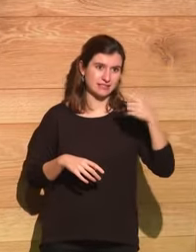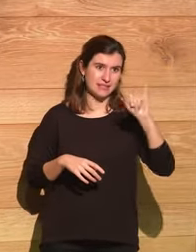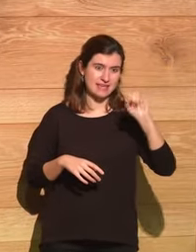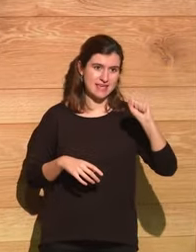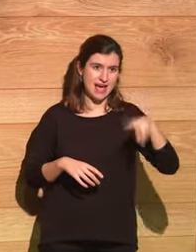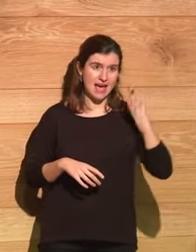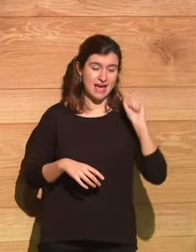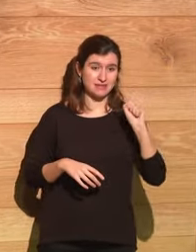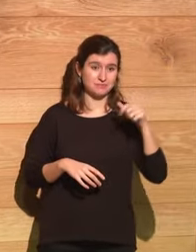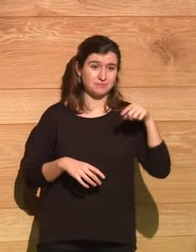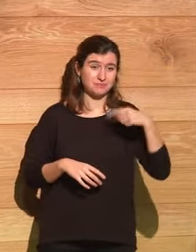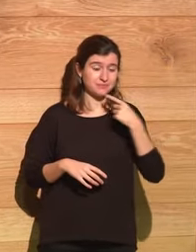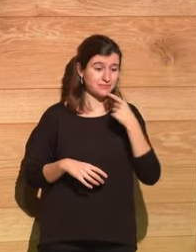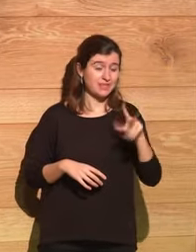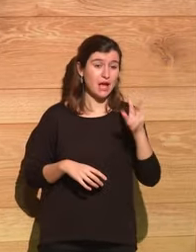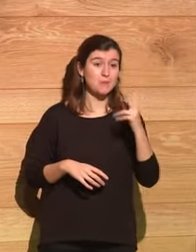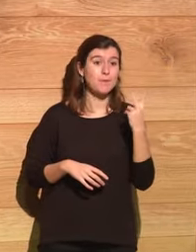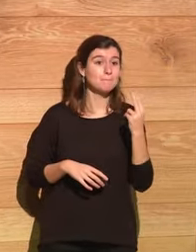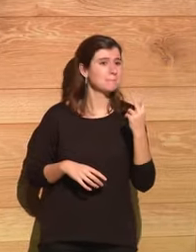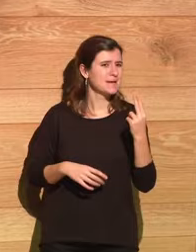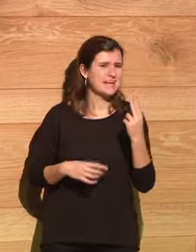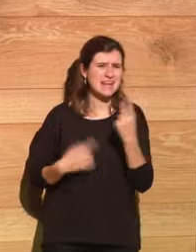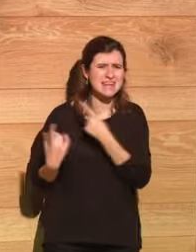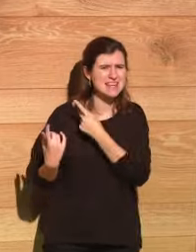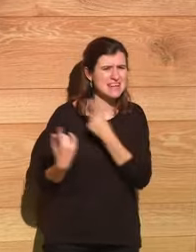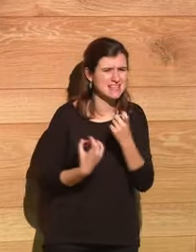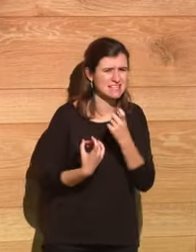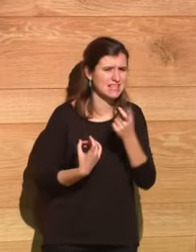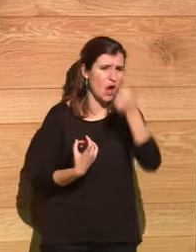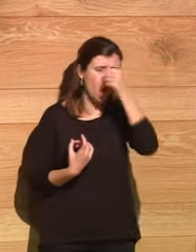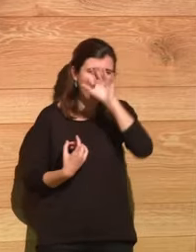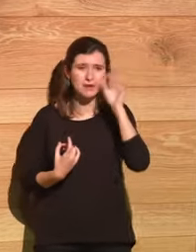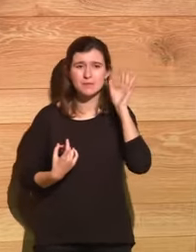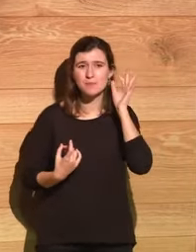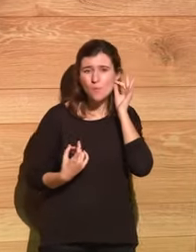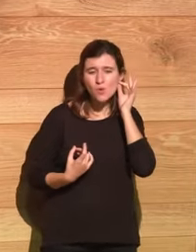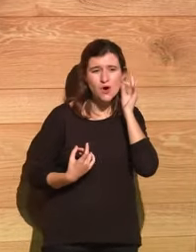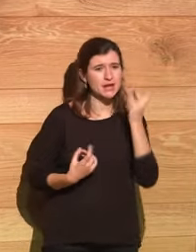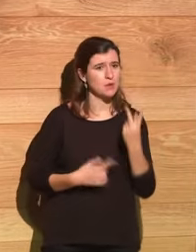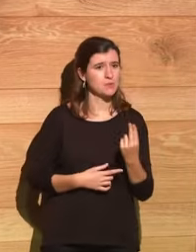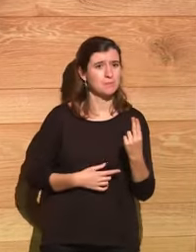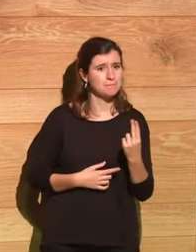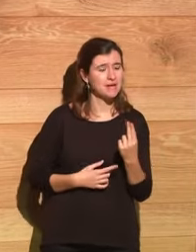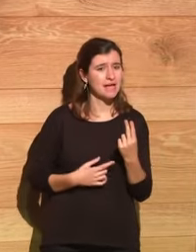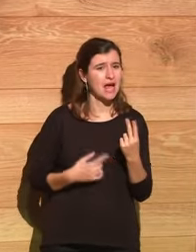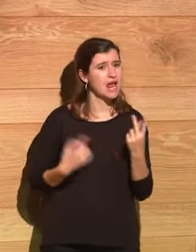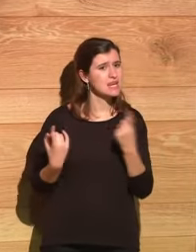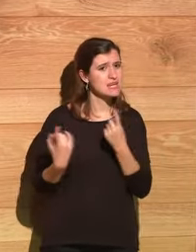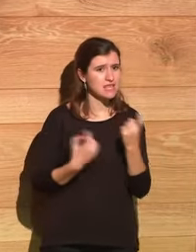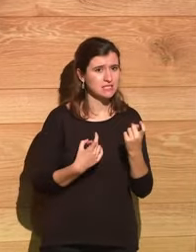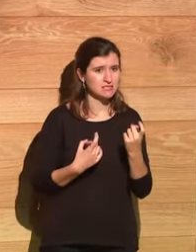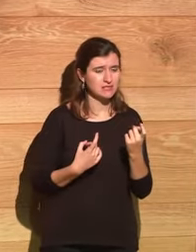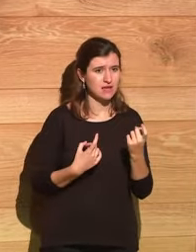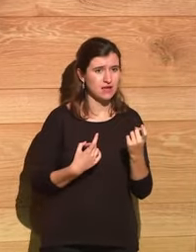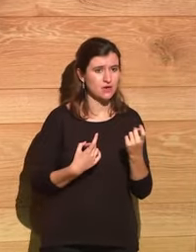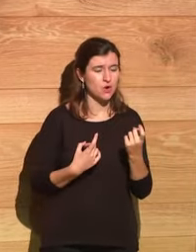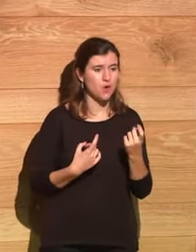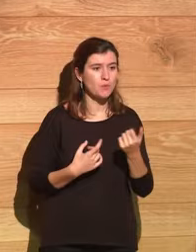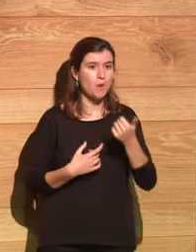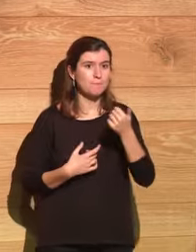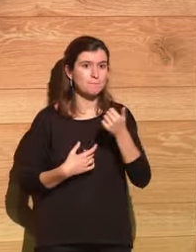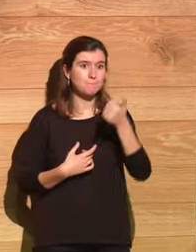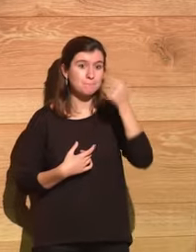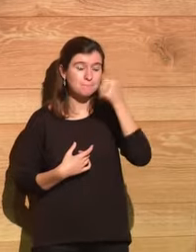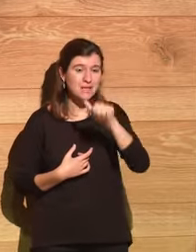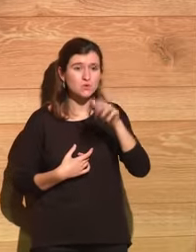central en el desarrollo humano. La pareja binaria, es decir, el género hombre-mujer, no masculino y femenino, que esos son principios, es otra cosa,